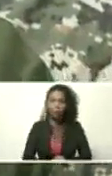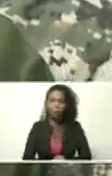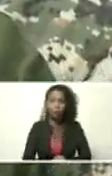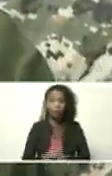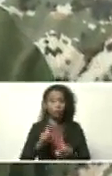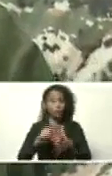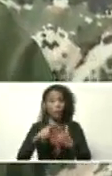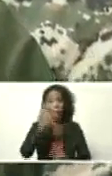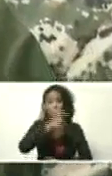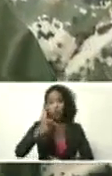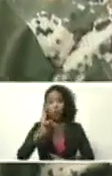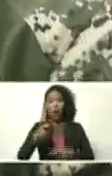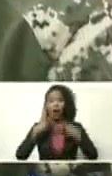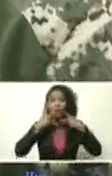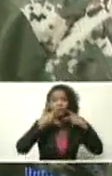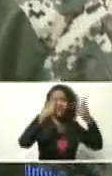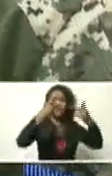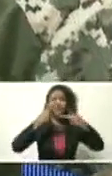la gente empezó a publicar